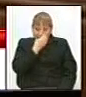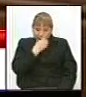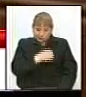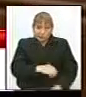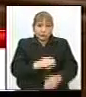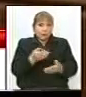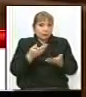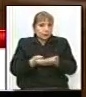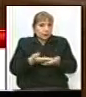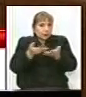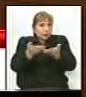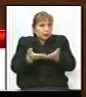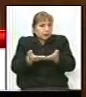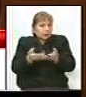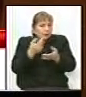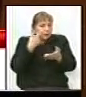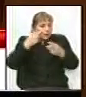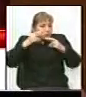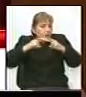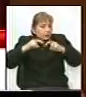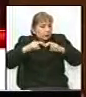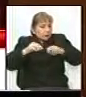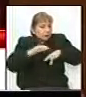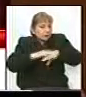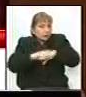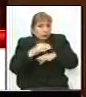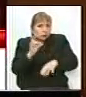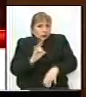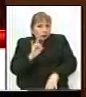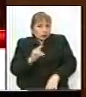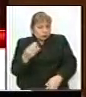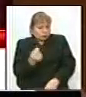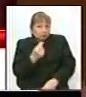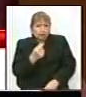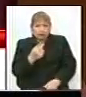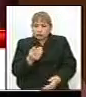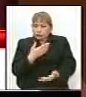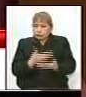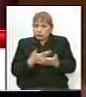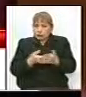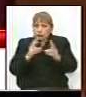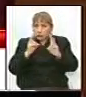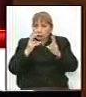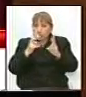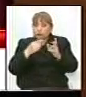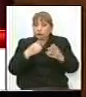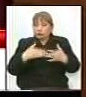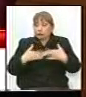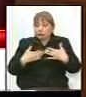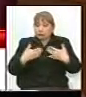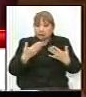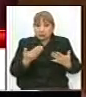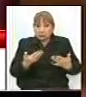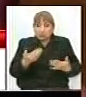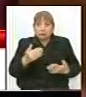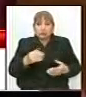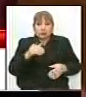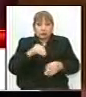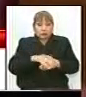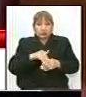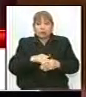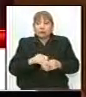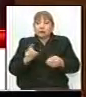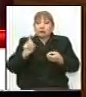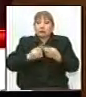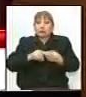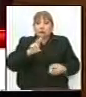un alcance para que la OMPE investigue de manera rápida, urgente e inmediata este tema, y en eso felicito al Jurado Nacional de Elecciones, porque hasta